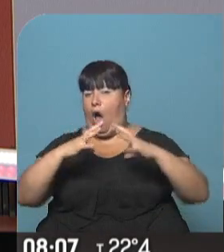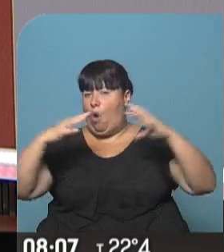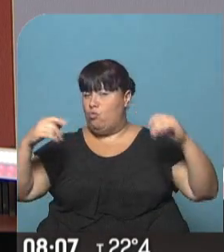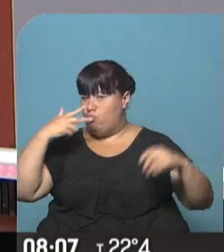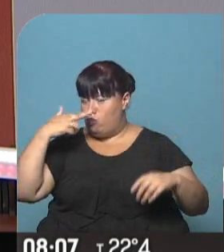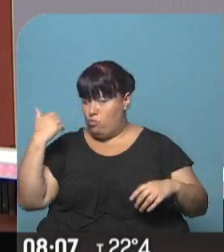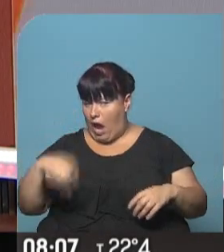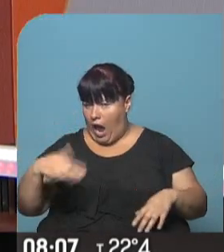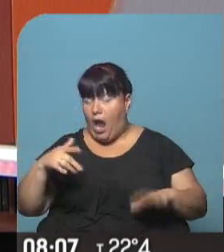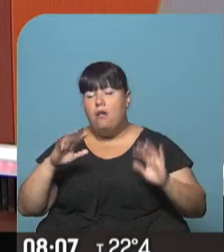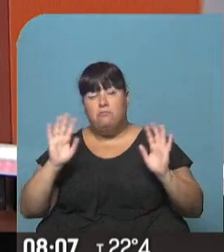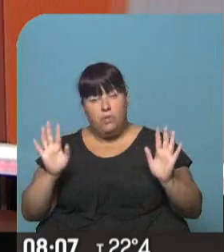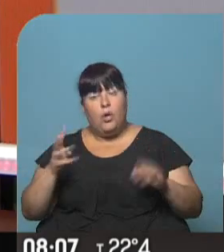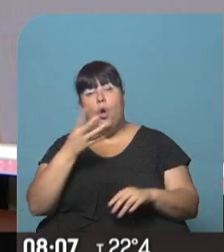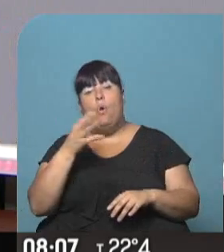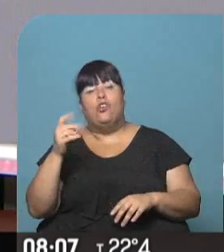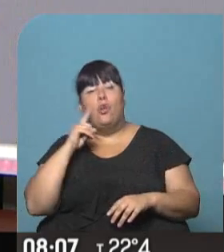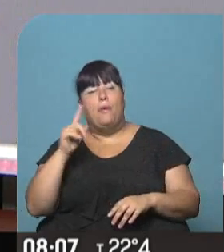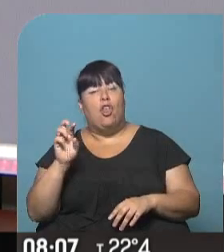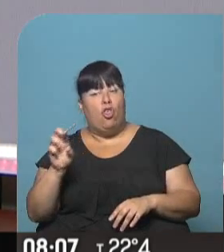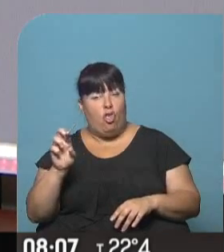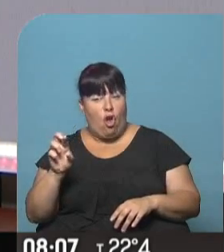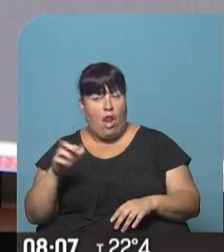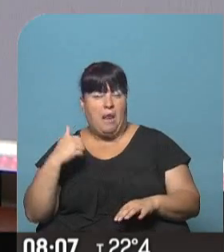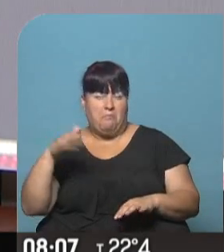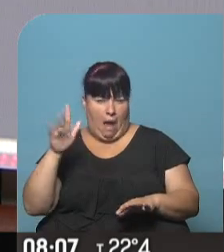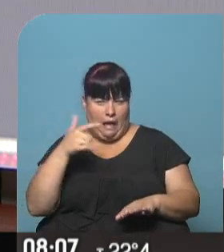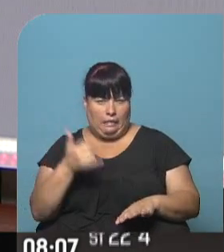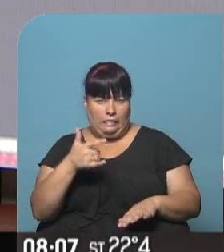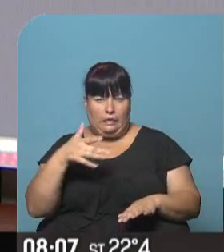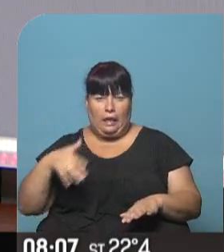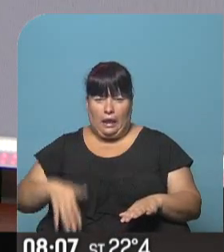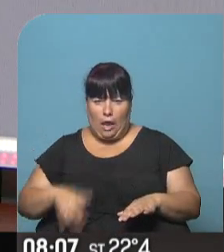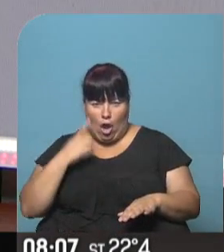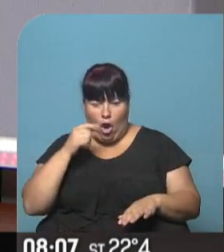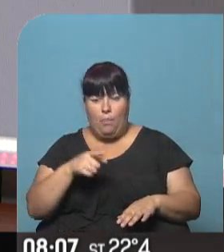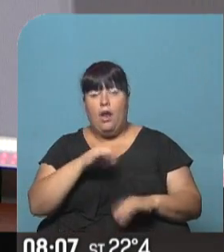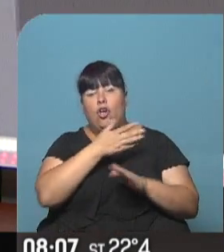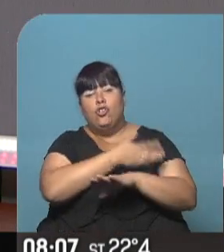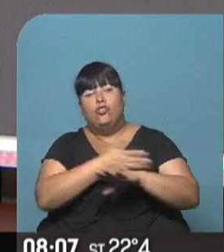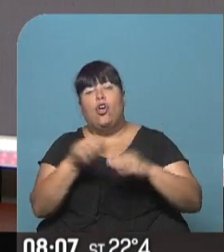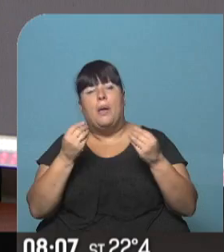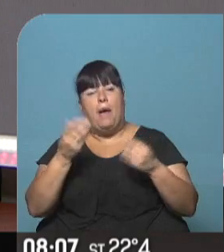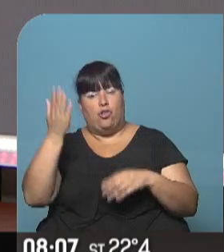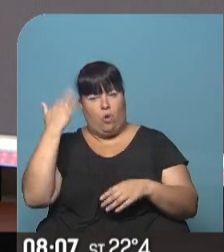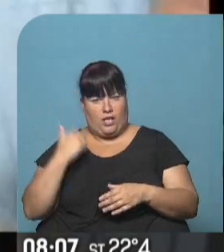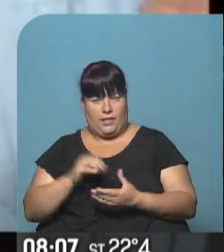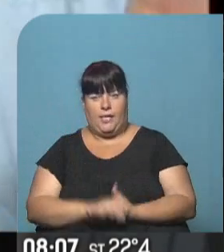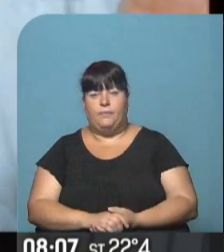gama, bueno, $400.000, algo más, tenía en su poder la crónica de lo sucedido en la jornada